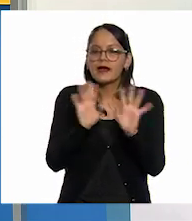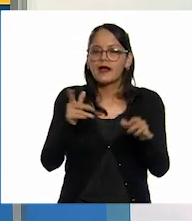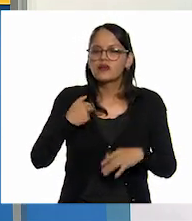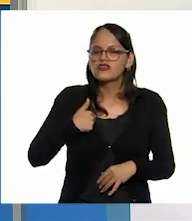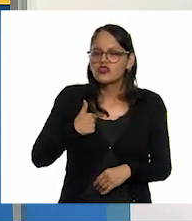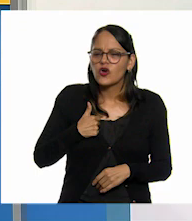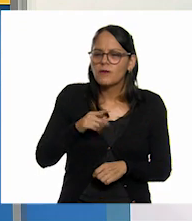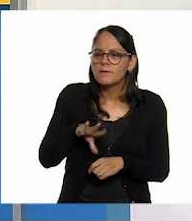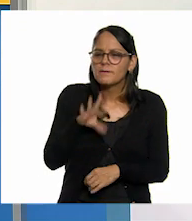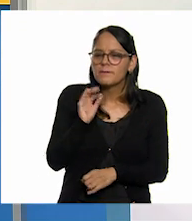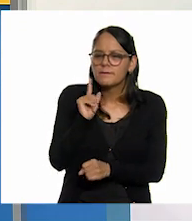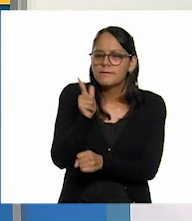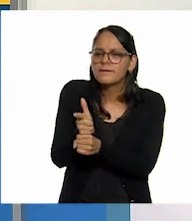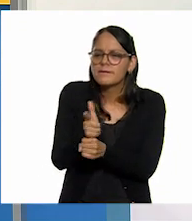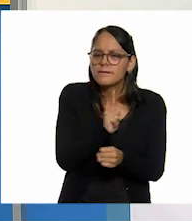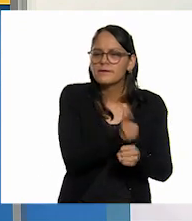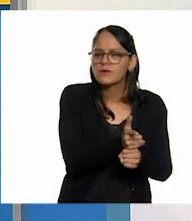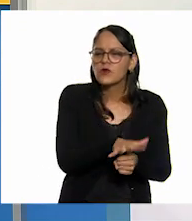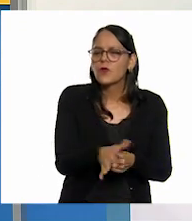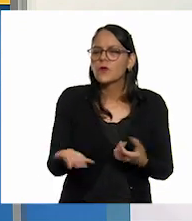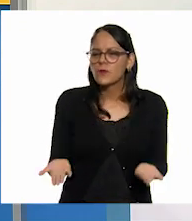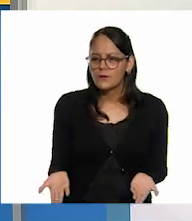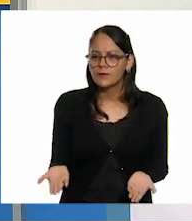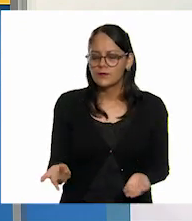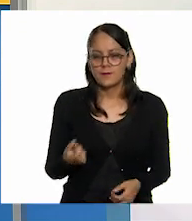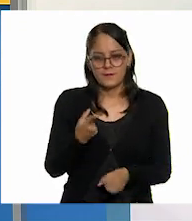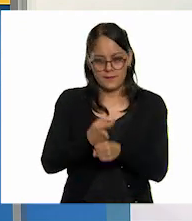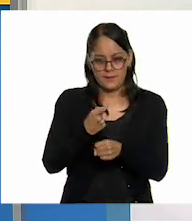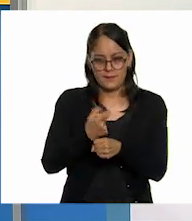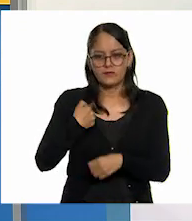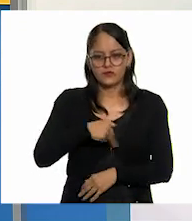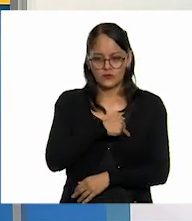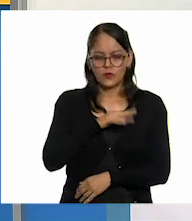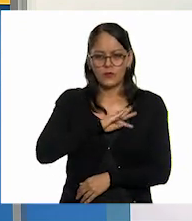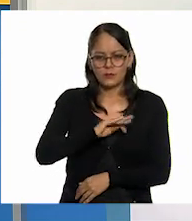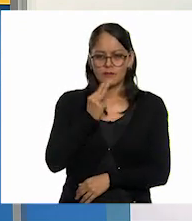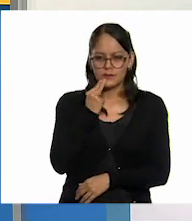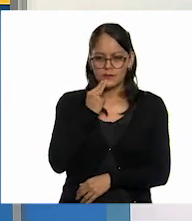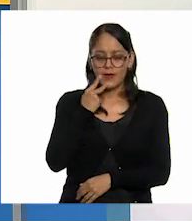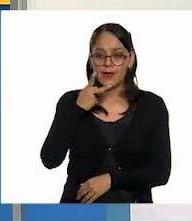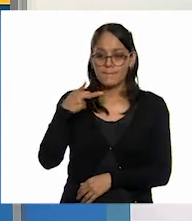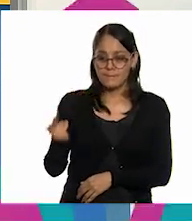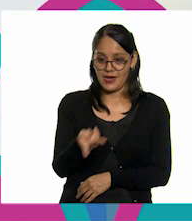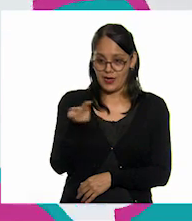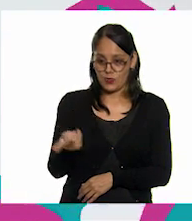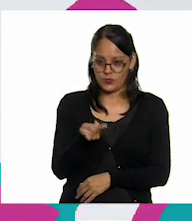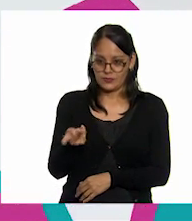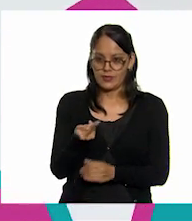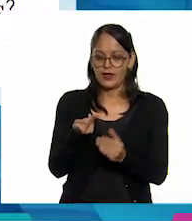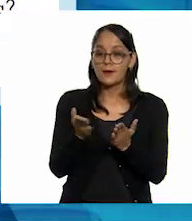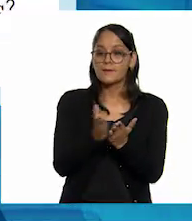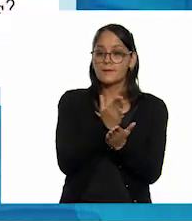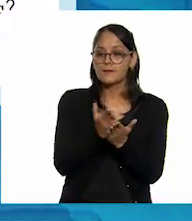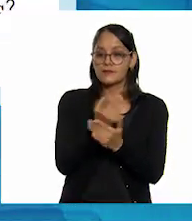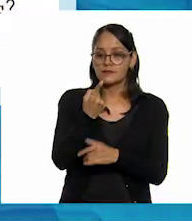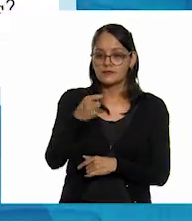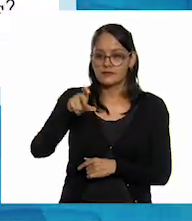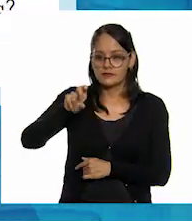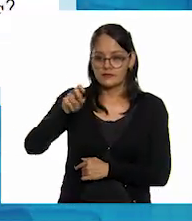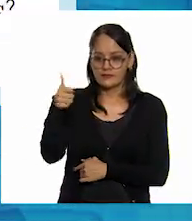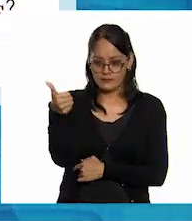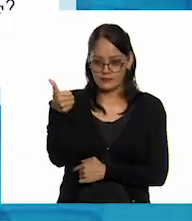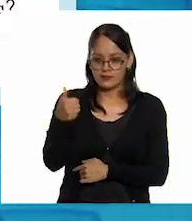identificar. Y para eso podemos usar las preguntas que aparecen en la página 136 del libro de